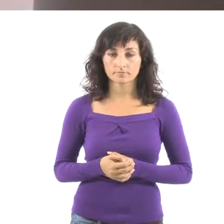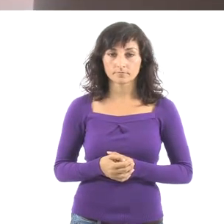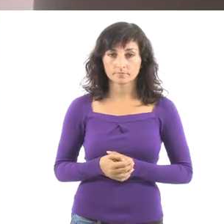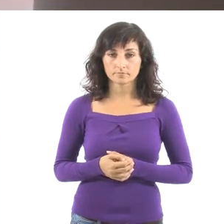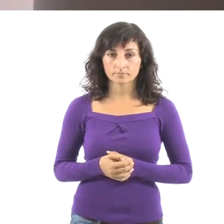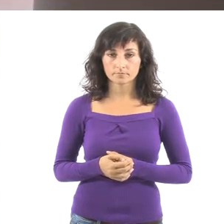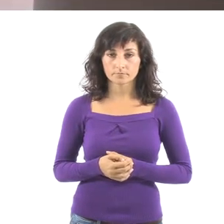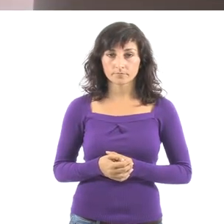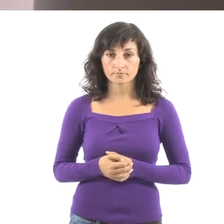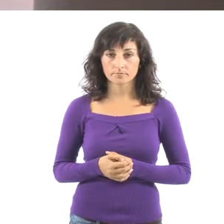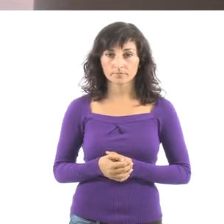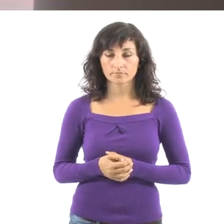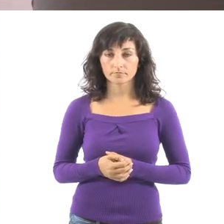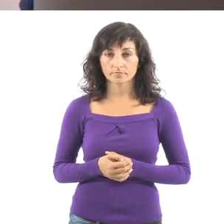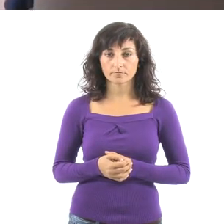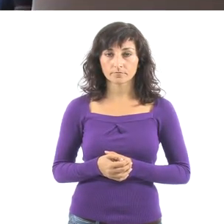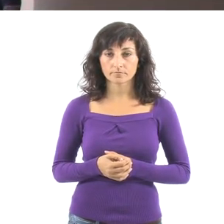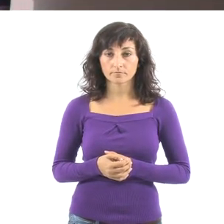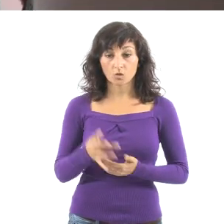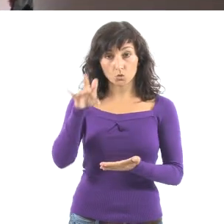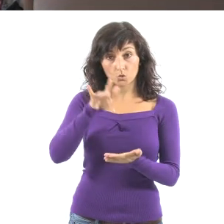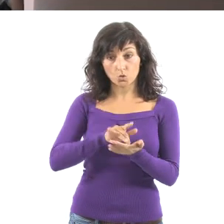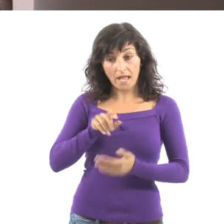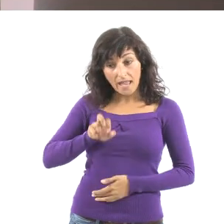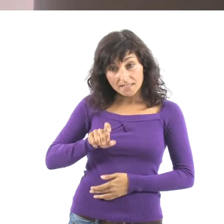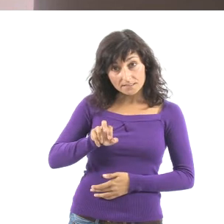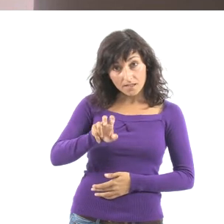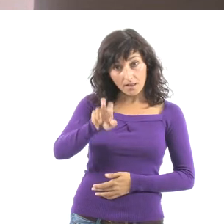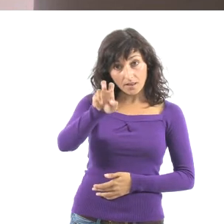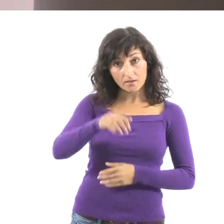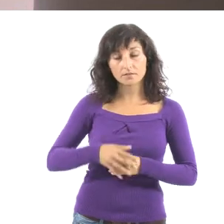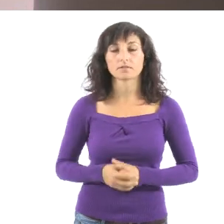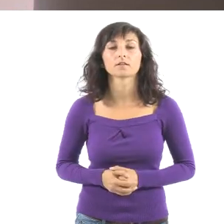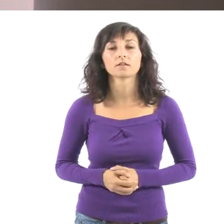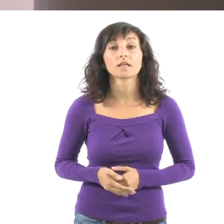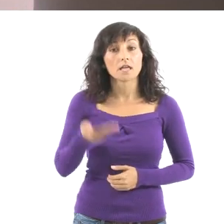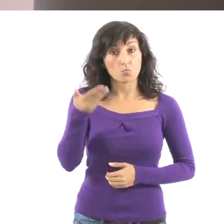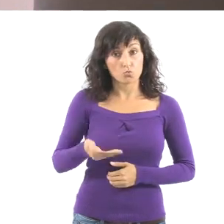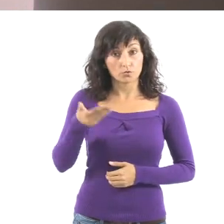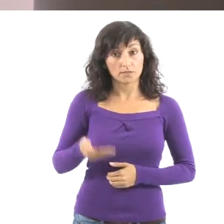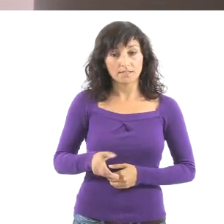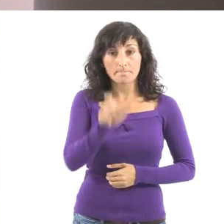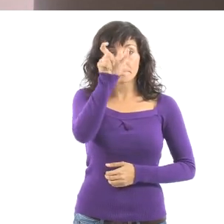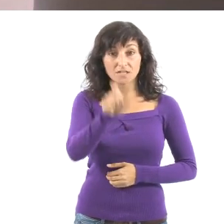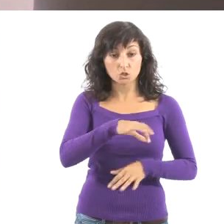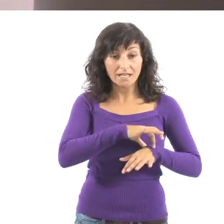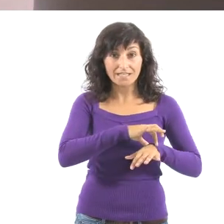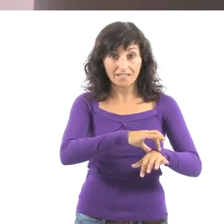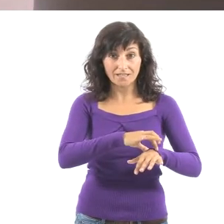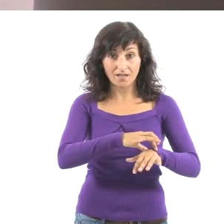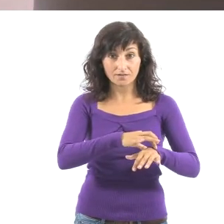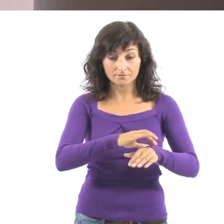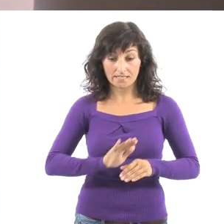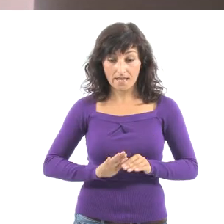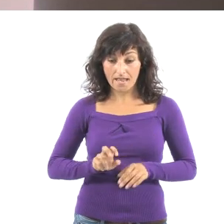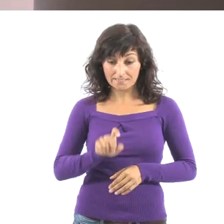En el abordaje de la subida de escaleras, es importante que el guía se sitúe frente a ella, de